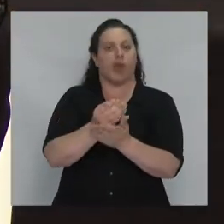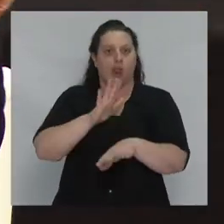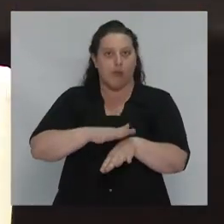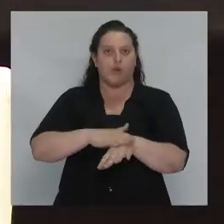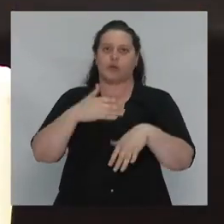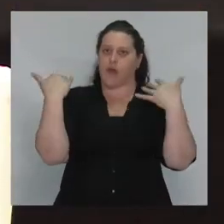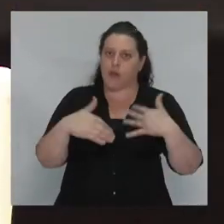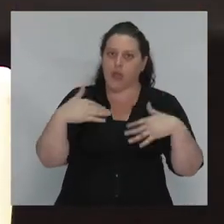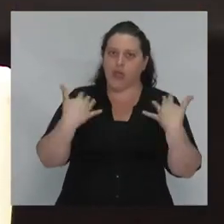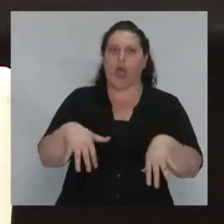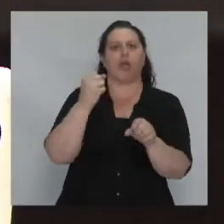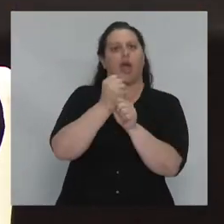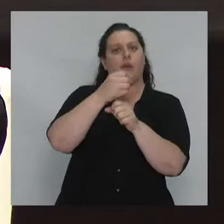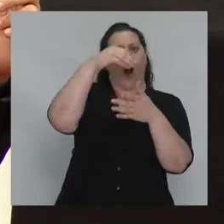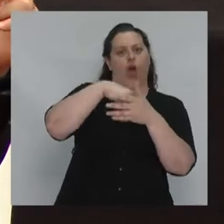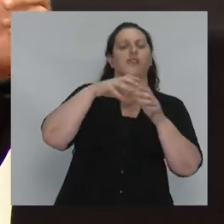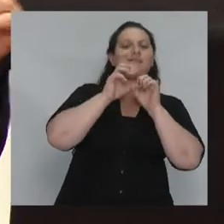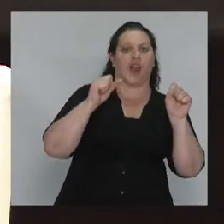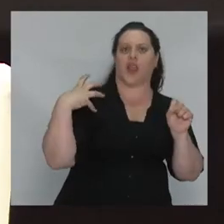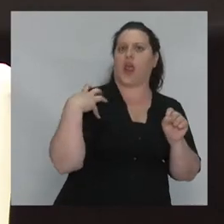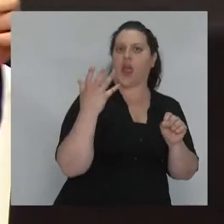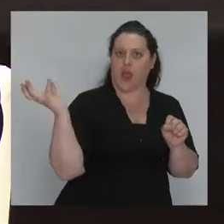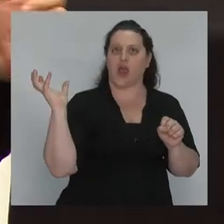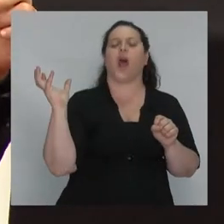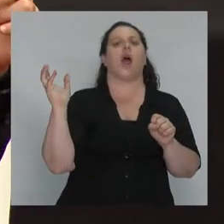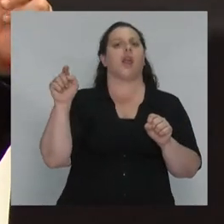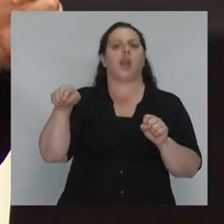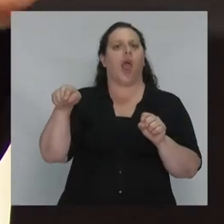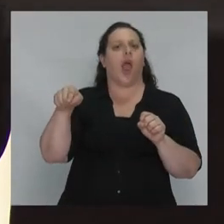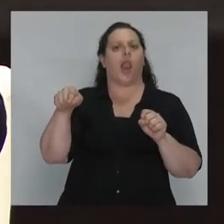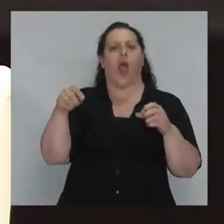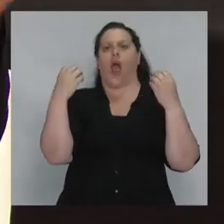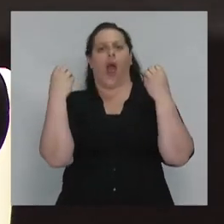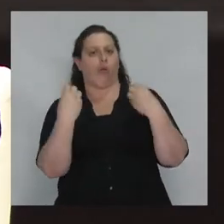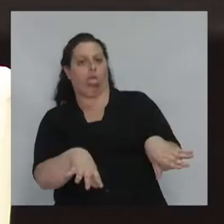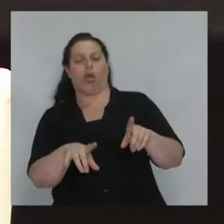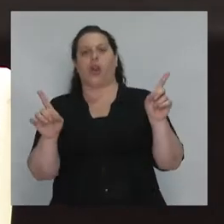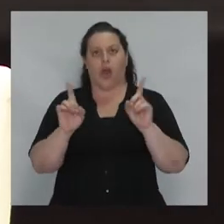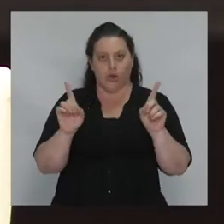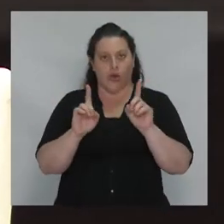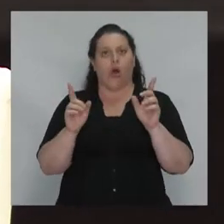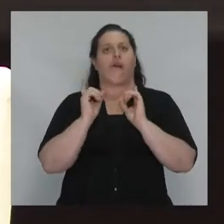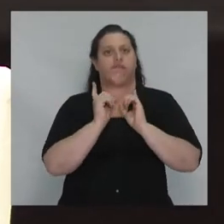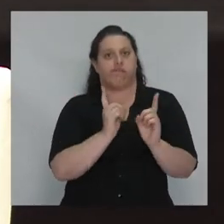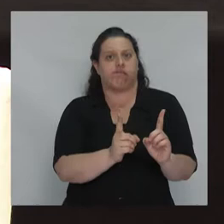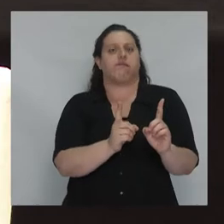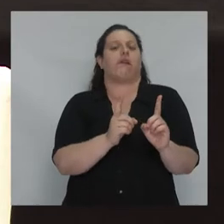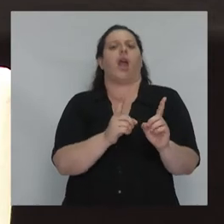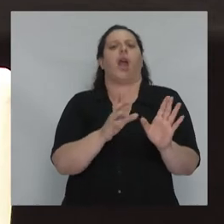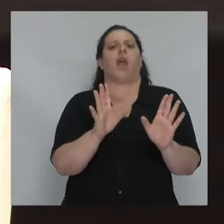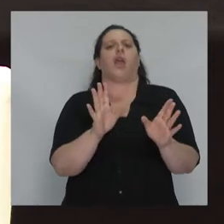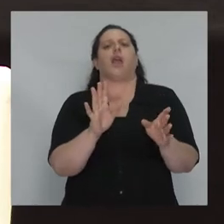como el de estar en la Secretaría General no se calló y no midió las consecuencias que podía tener sobre